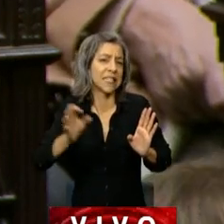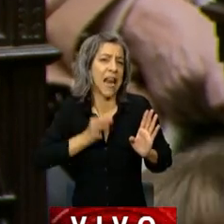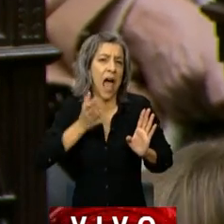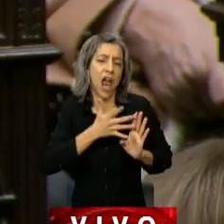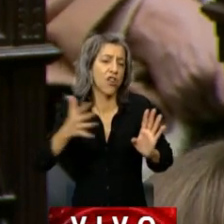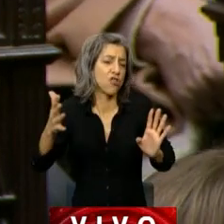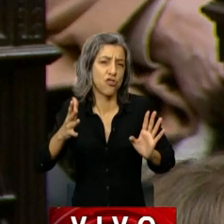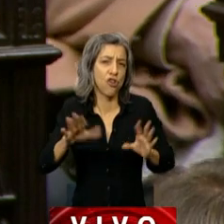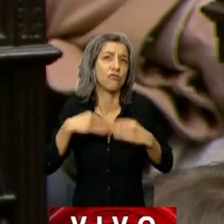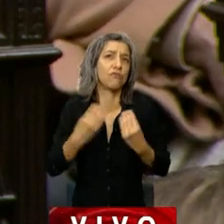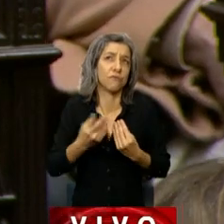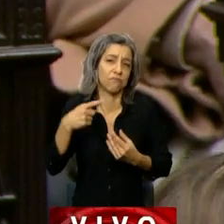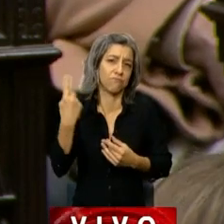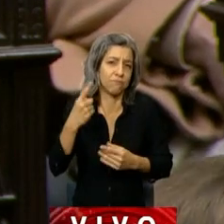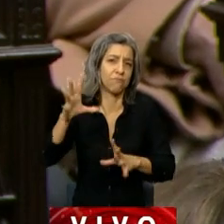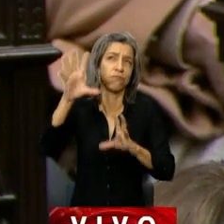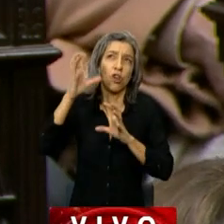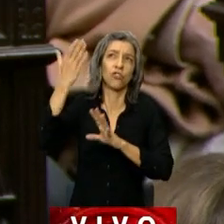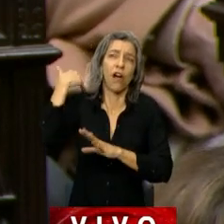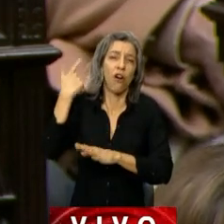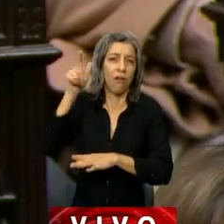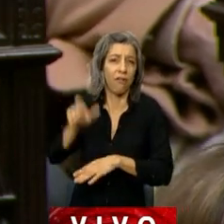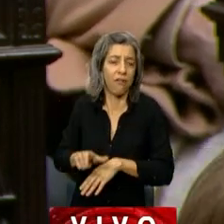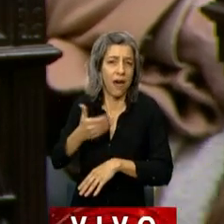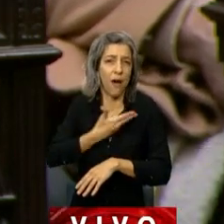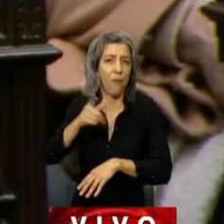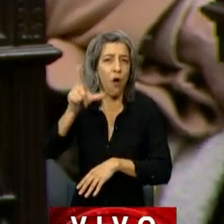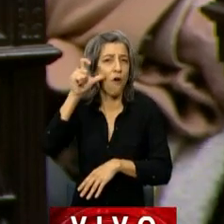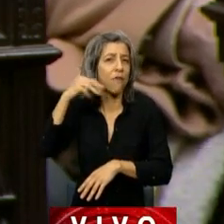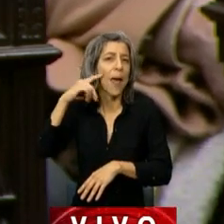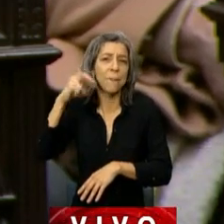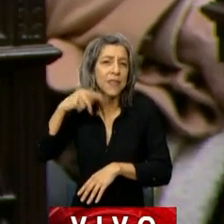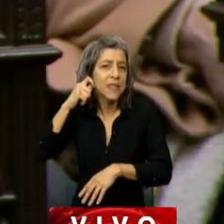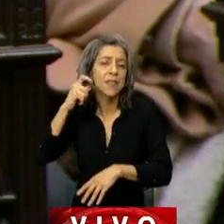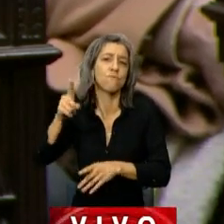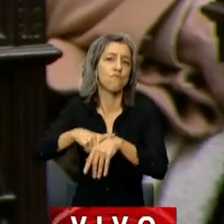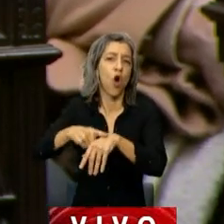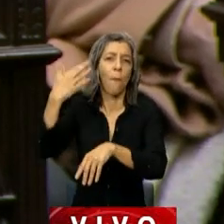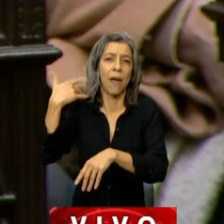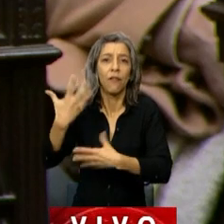¿Quién no se acuerda cuando Alexander Fleming descubrió la penicilina